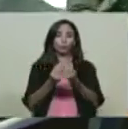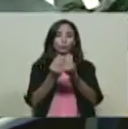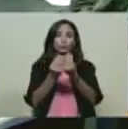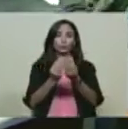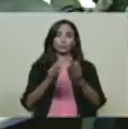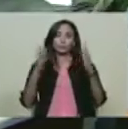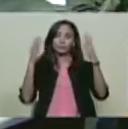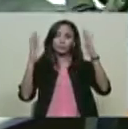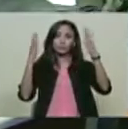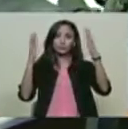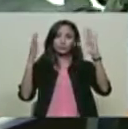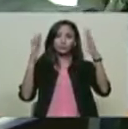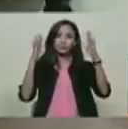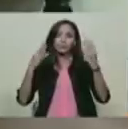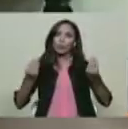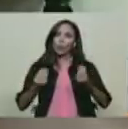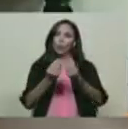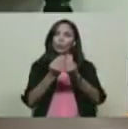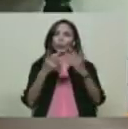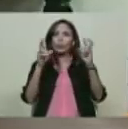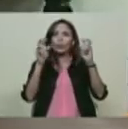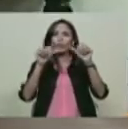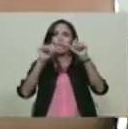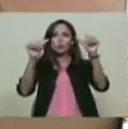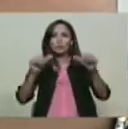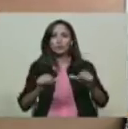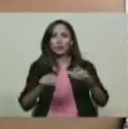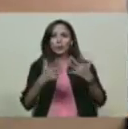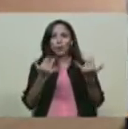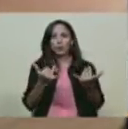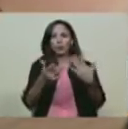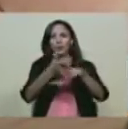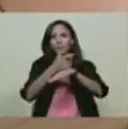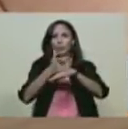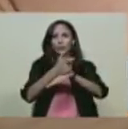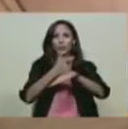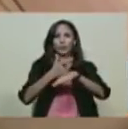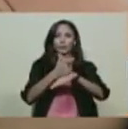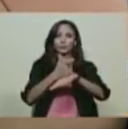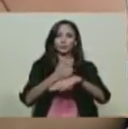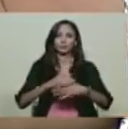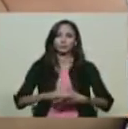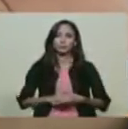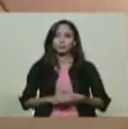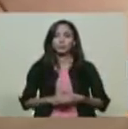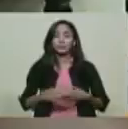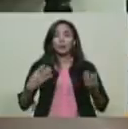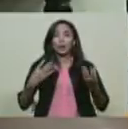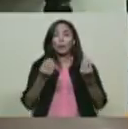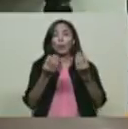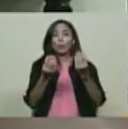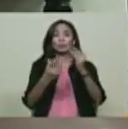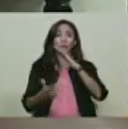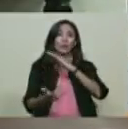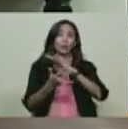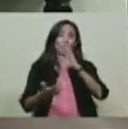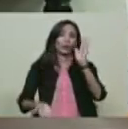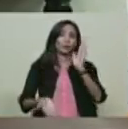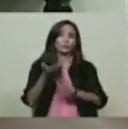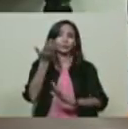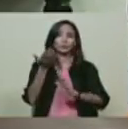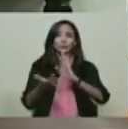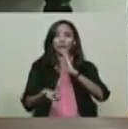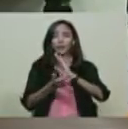en este sistema de gobierno popular. con la más alta tecnología.